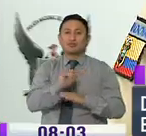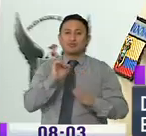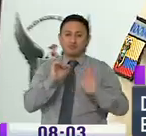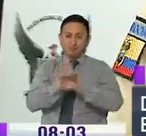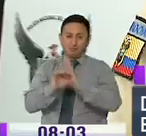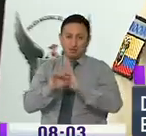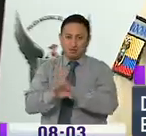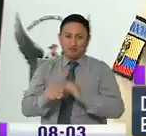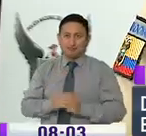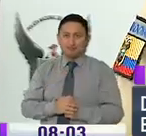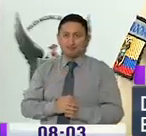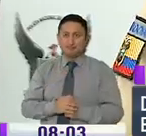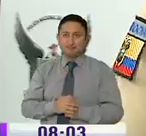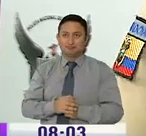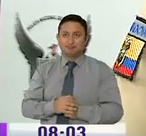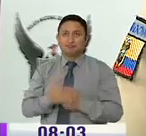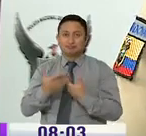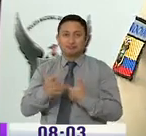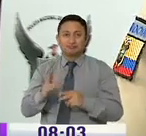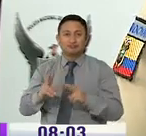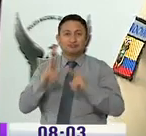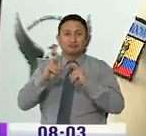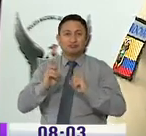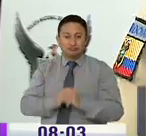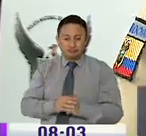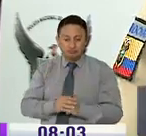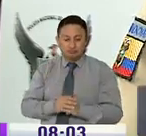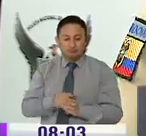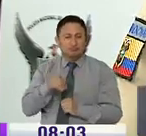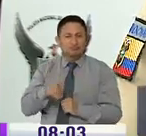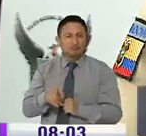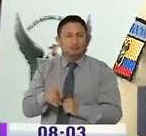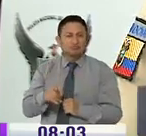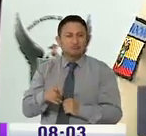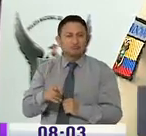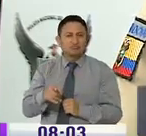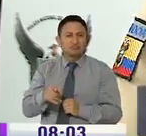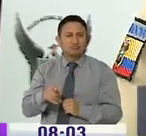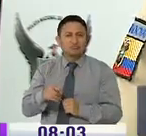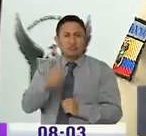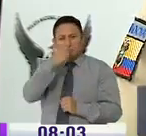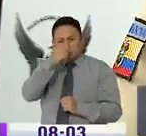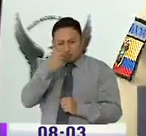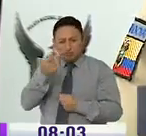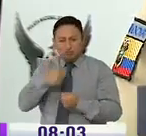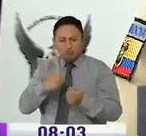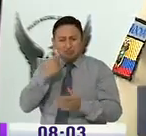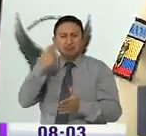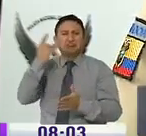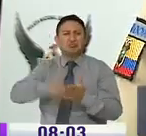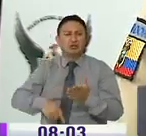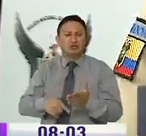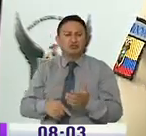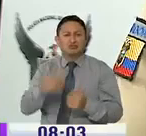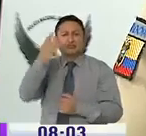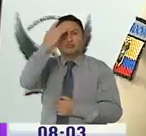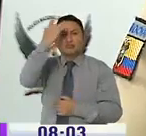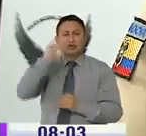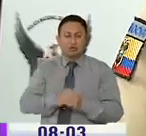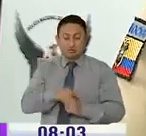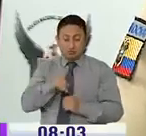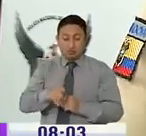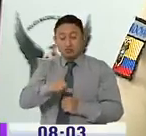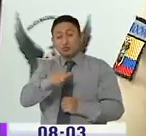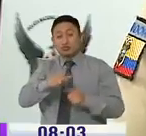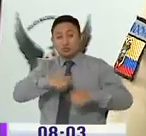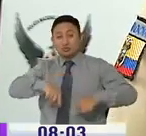Vamos a identificar cuál era el objetivo de la presencia ahí, si había intención de llevarla también por